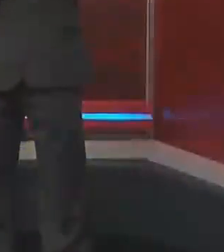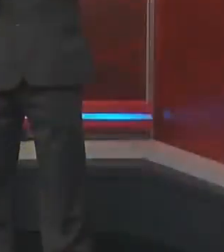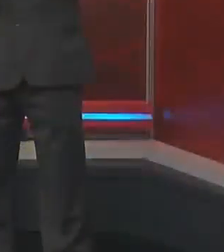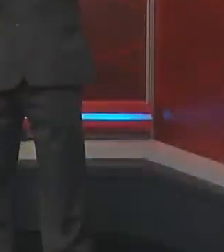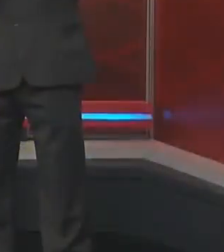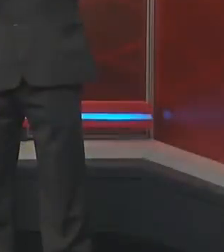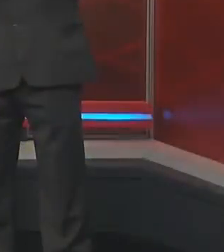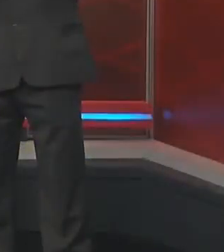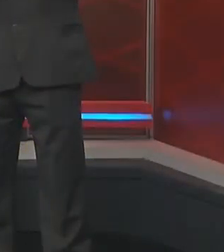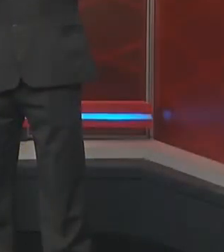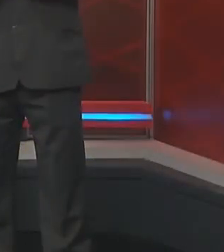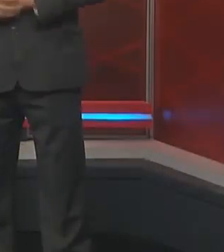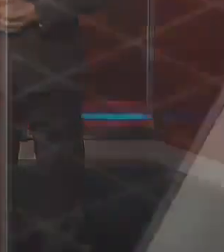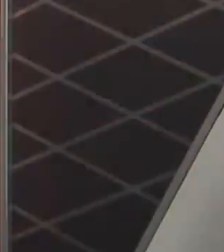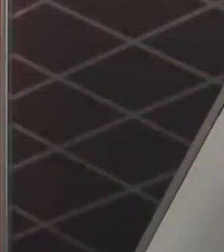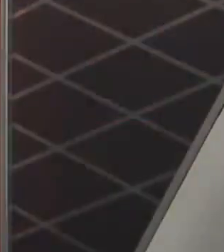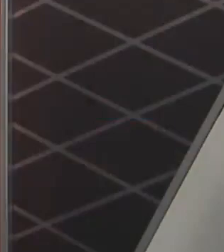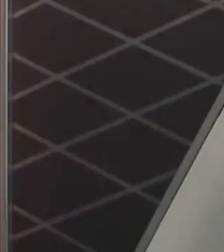Diaguita.